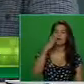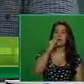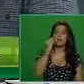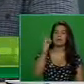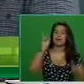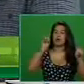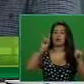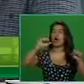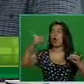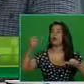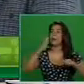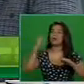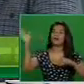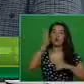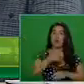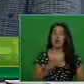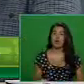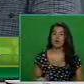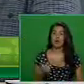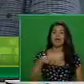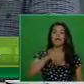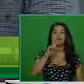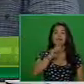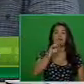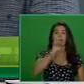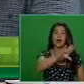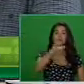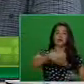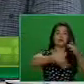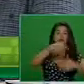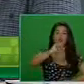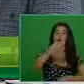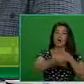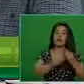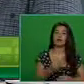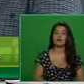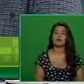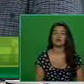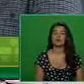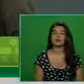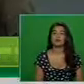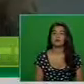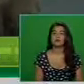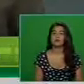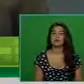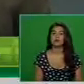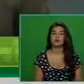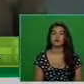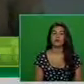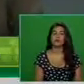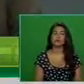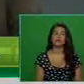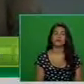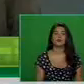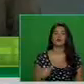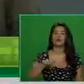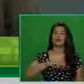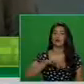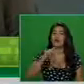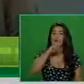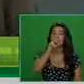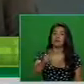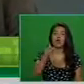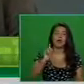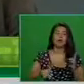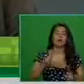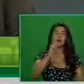novedosa que incluso los países del Mercosur no han llevado a cabo. Así es, Bruce. Fíjate, aquí nosotros colocamos al inicio del programa una pregunta a nuestros compañeros